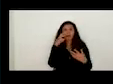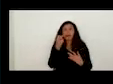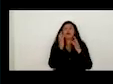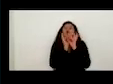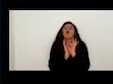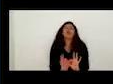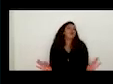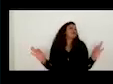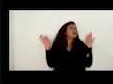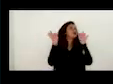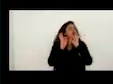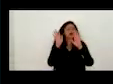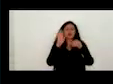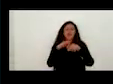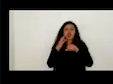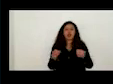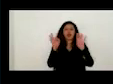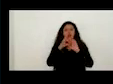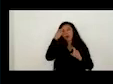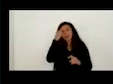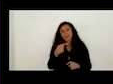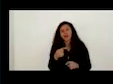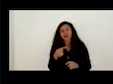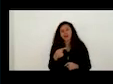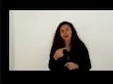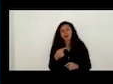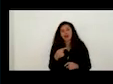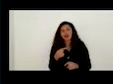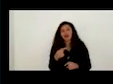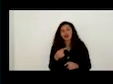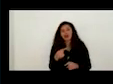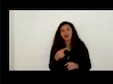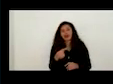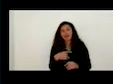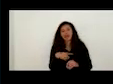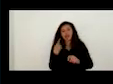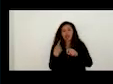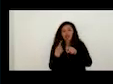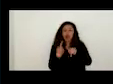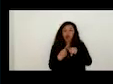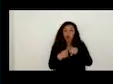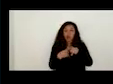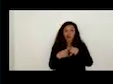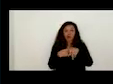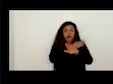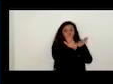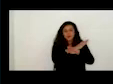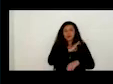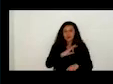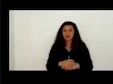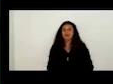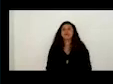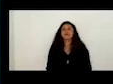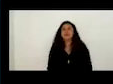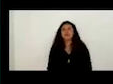y principal de lo que puede prever la aparición de muchas de estas enfermedades.